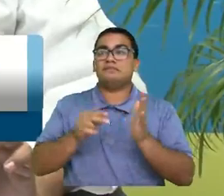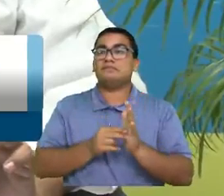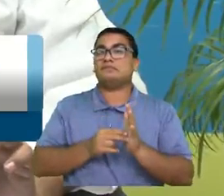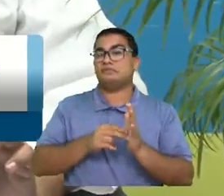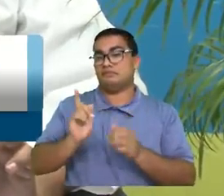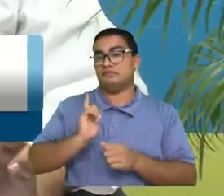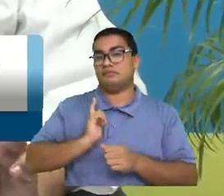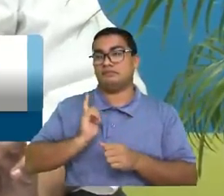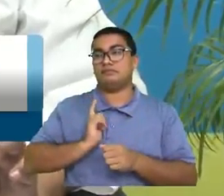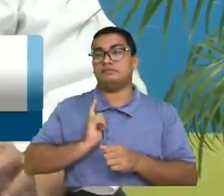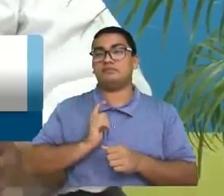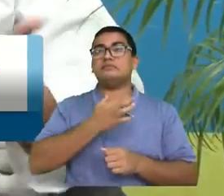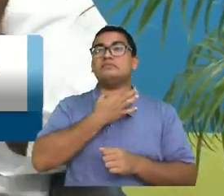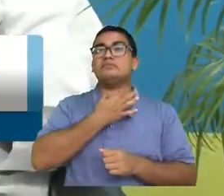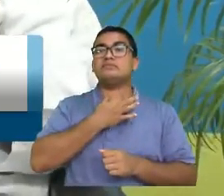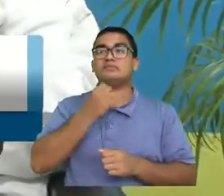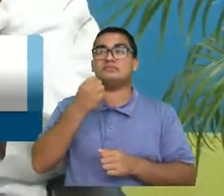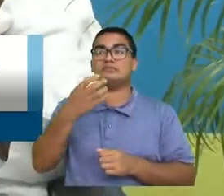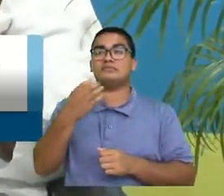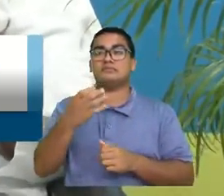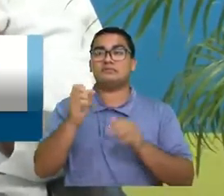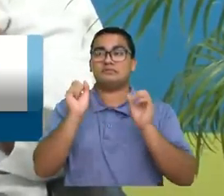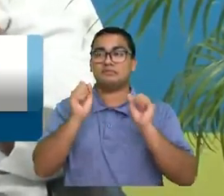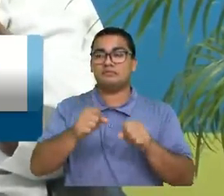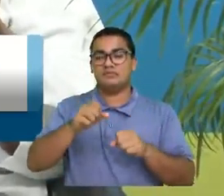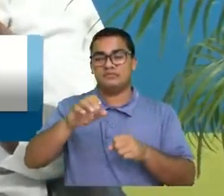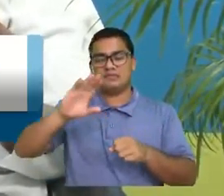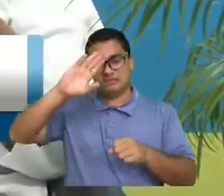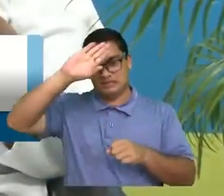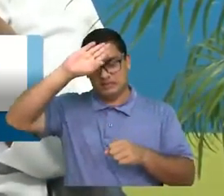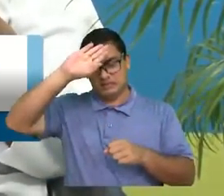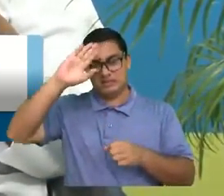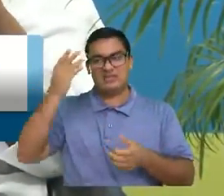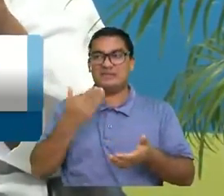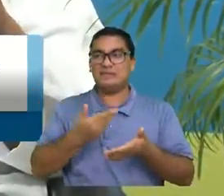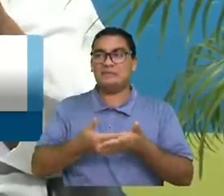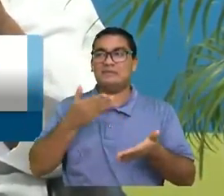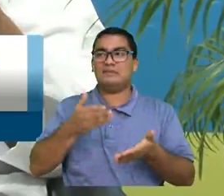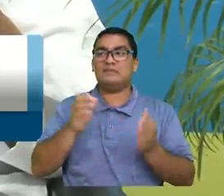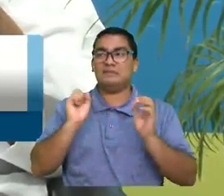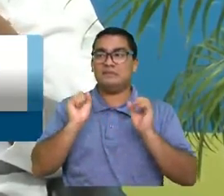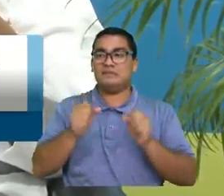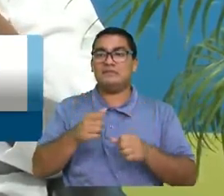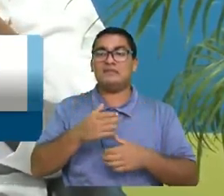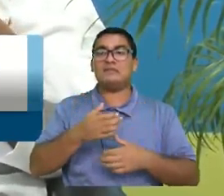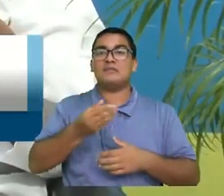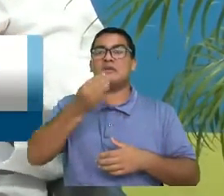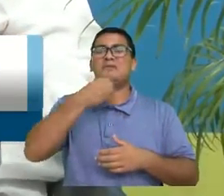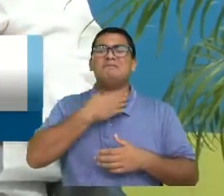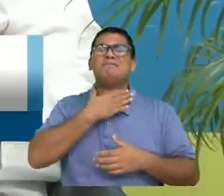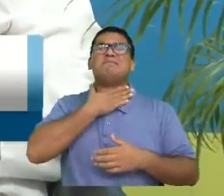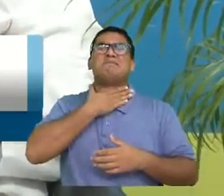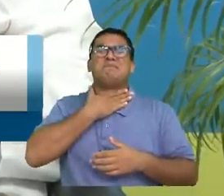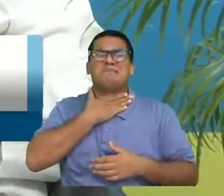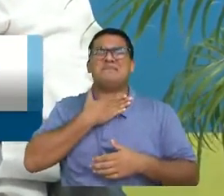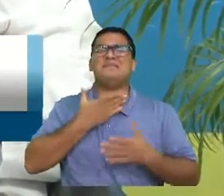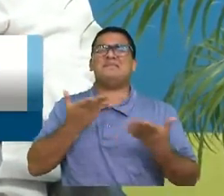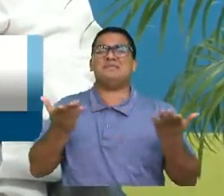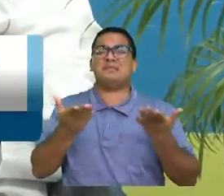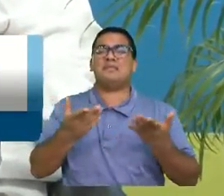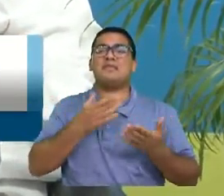la inflamación, que también te puede dar calentura, que también te puede dar dificultad para tragar, te va a dar dolor